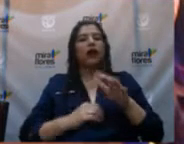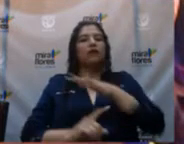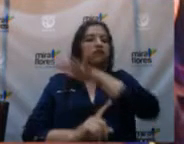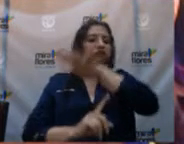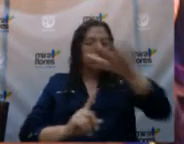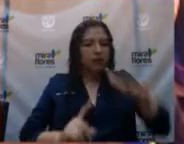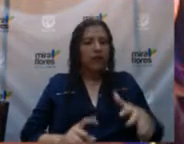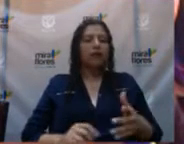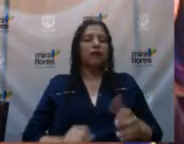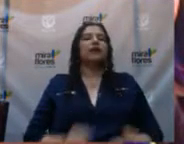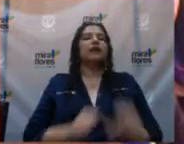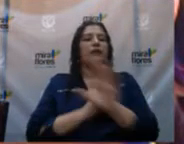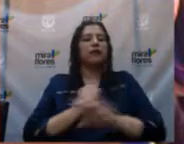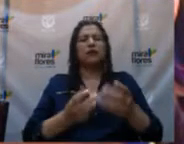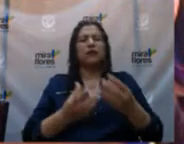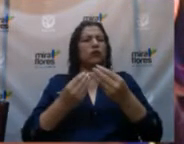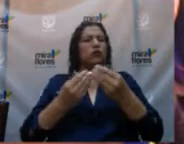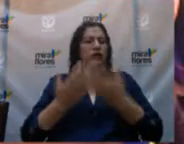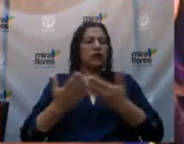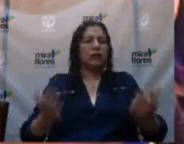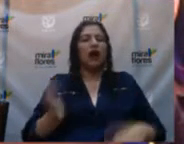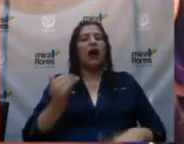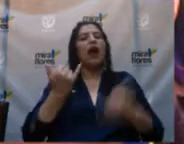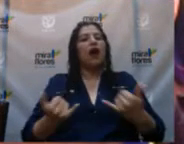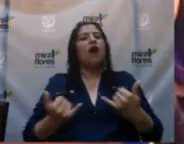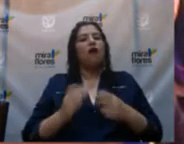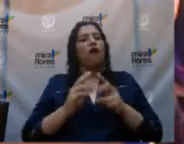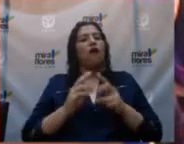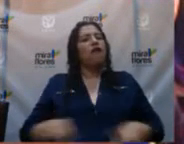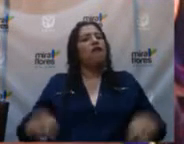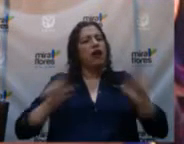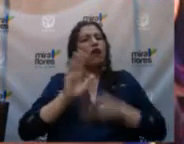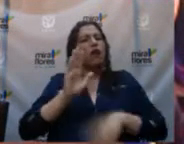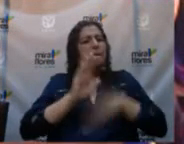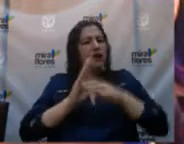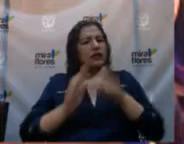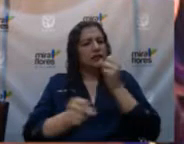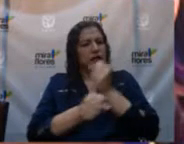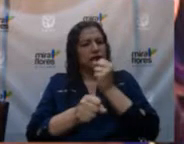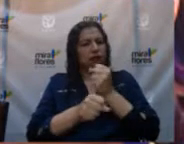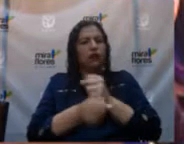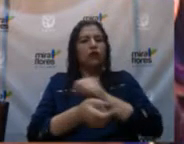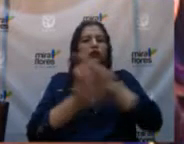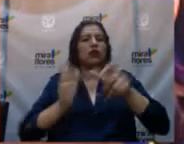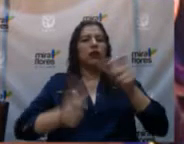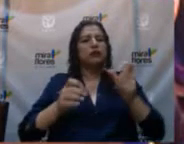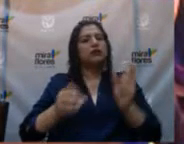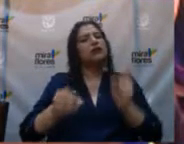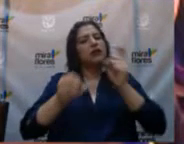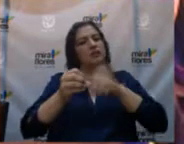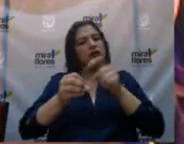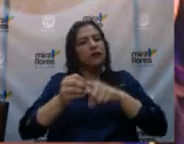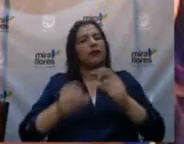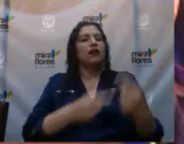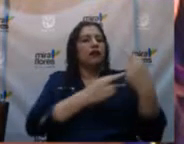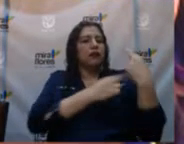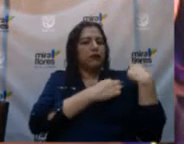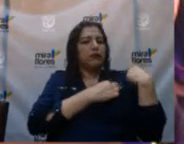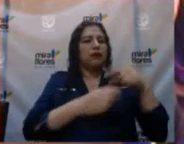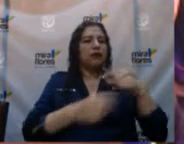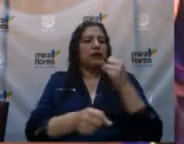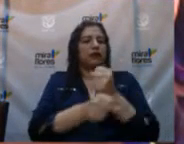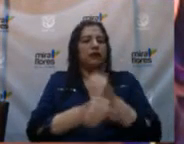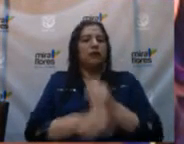ambiente, etcétera. Ahora valoro más el trabajo de todos los que están involucrados en esta